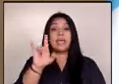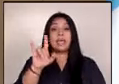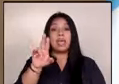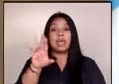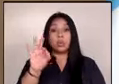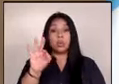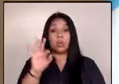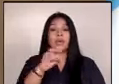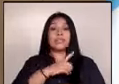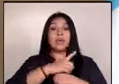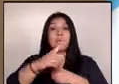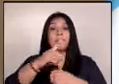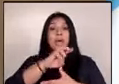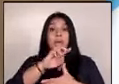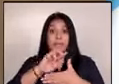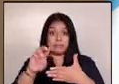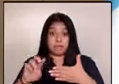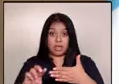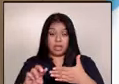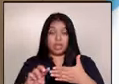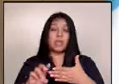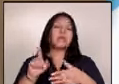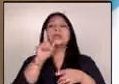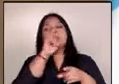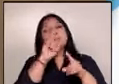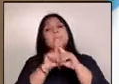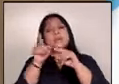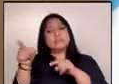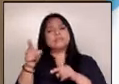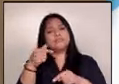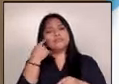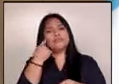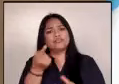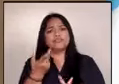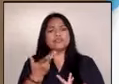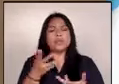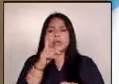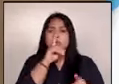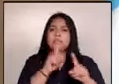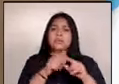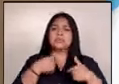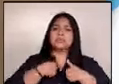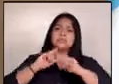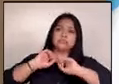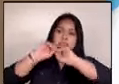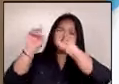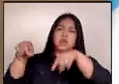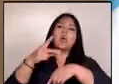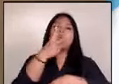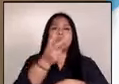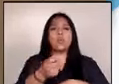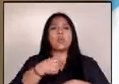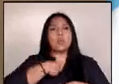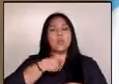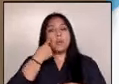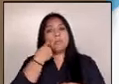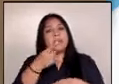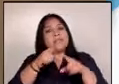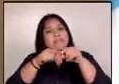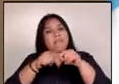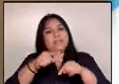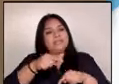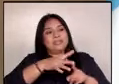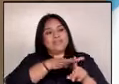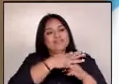tuve placer de visitar y donde Por cierto Volveré Tan pronto como las circunstancias me lo permitan porque